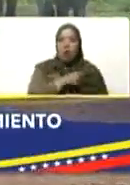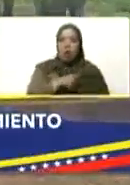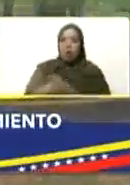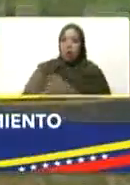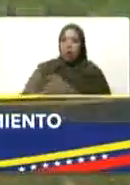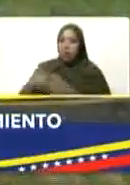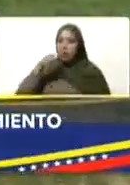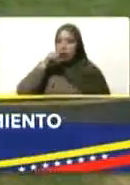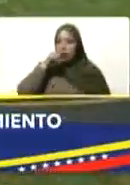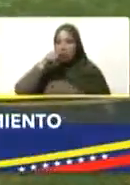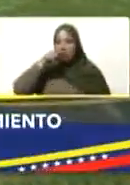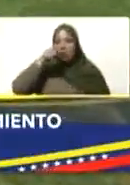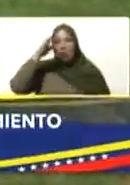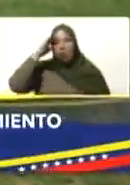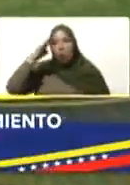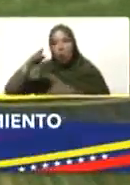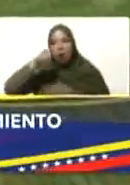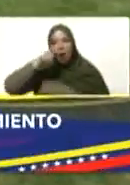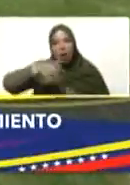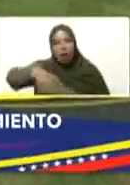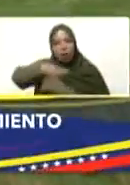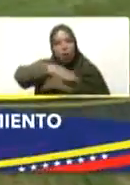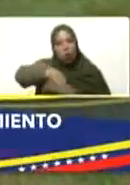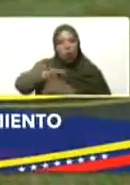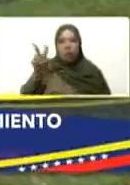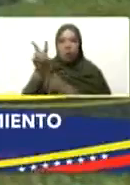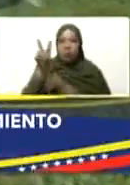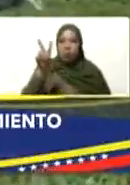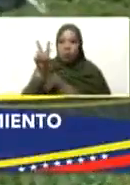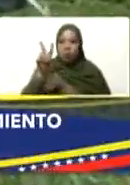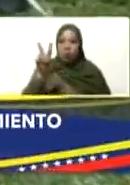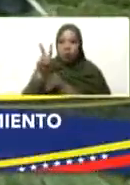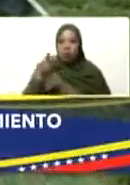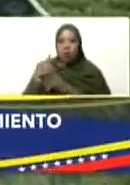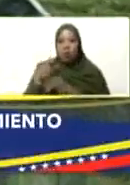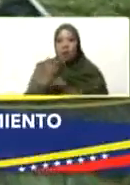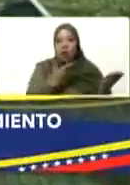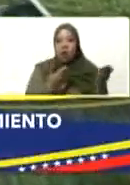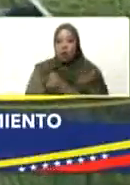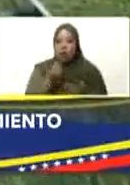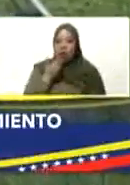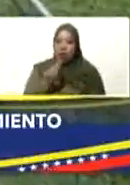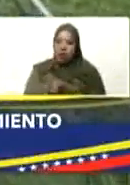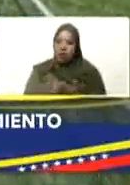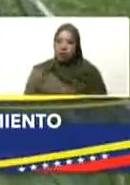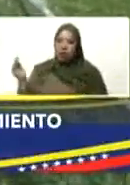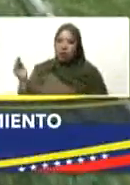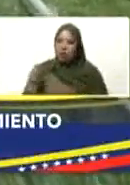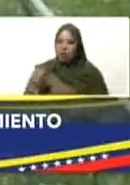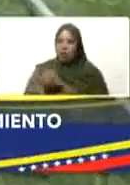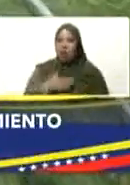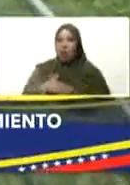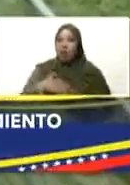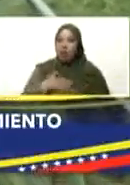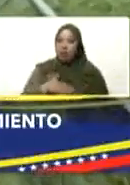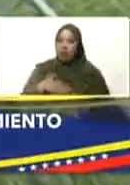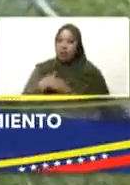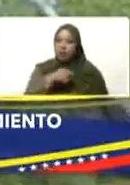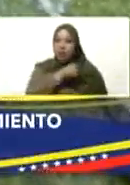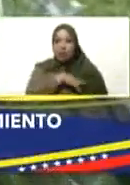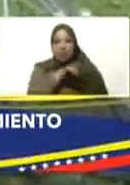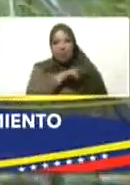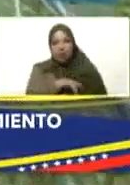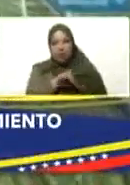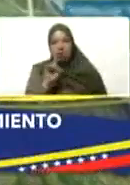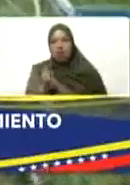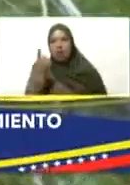Venezuela. Para nosotros es bien gratificante recibirle aquí en su casa, en el estado Monagas, recibirlo usted, recibirlo